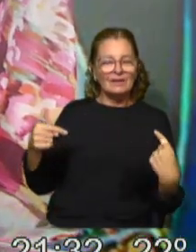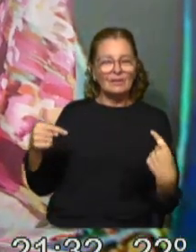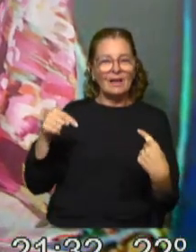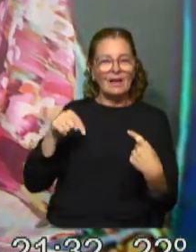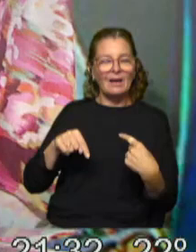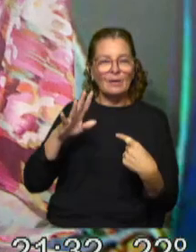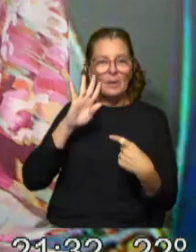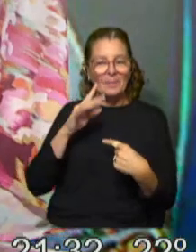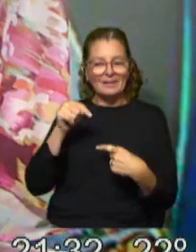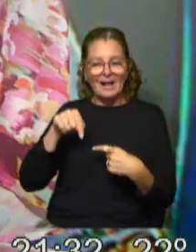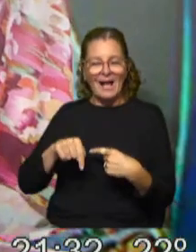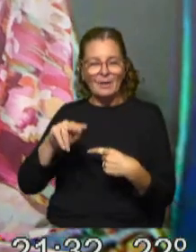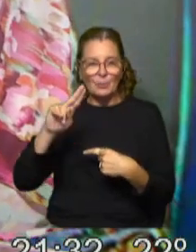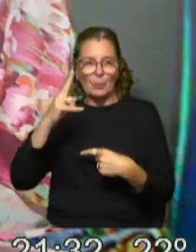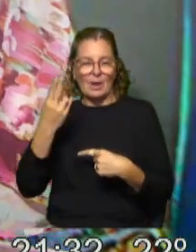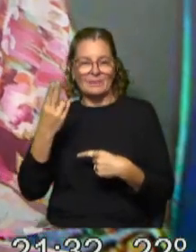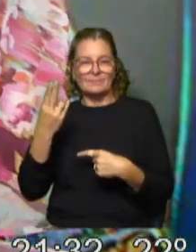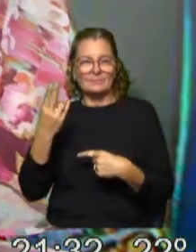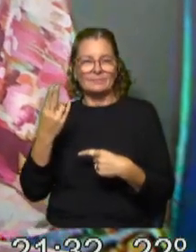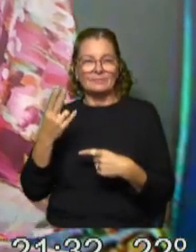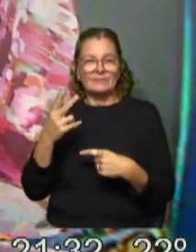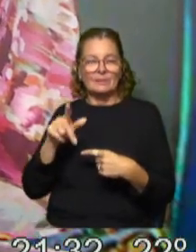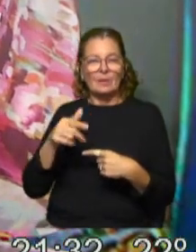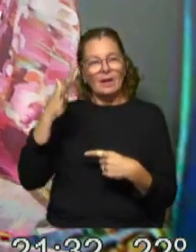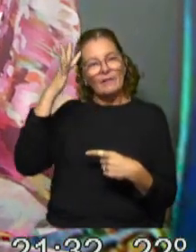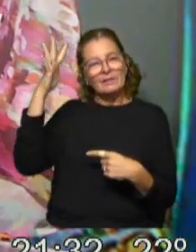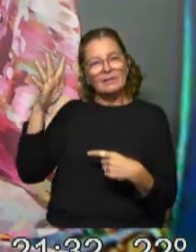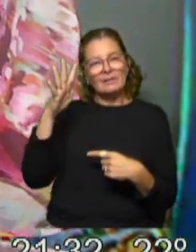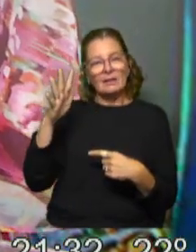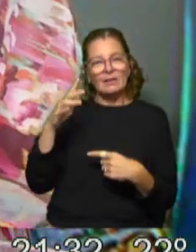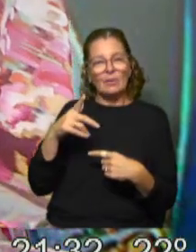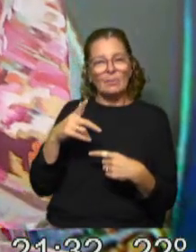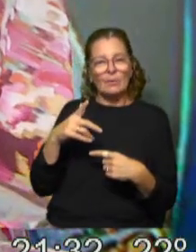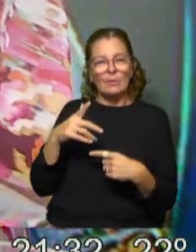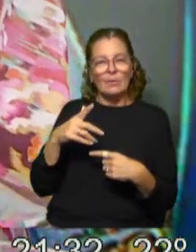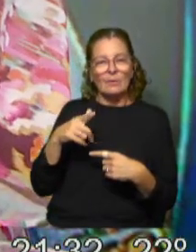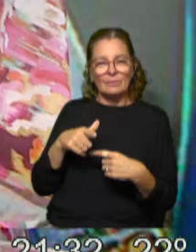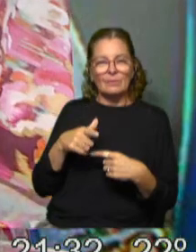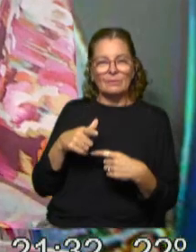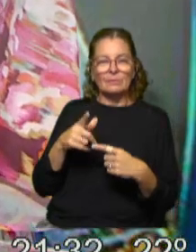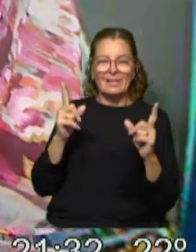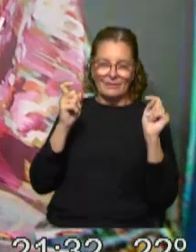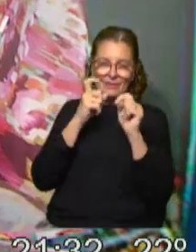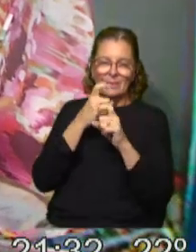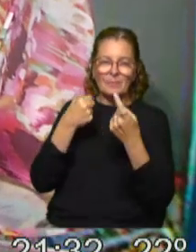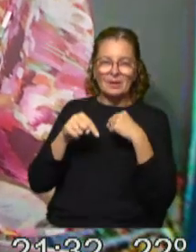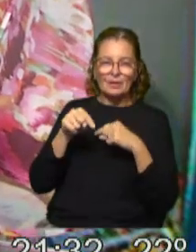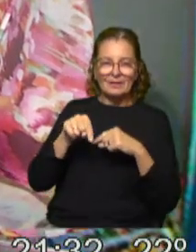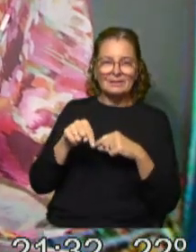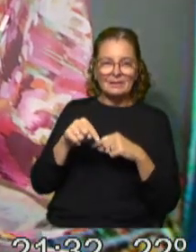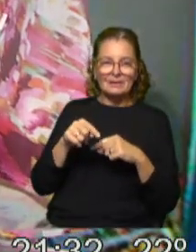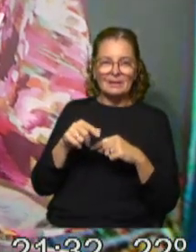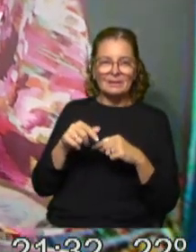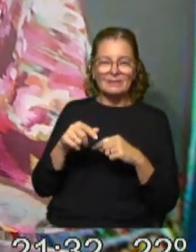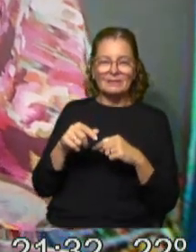Me parece que como no, porque de repente capaz que si es una novela gráfica de fantasía, capaz que es todavía más de nicho. Claro. O más difícil. Pero parece que está muy